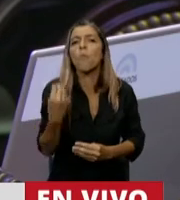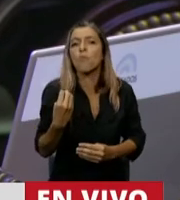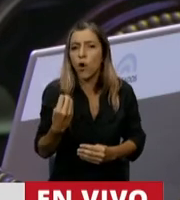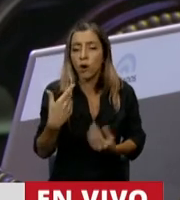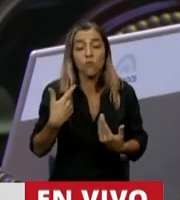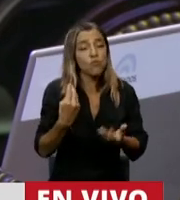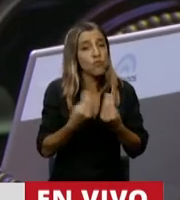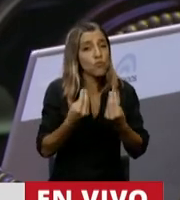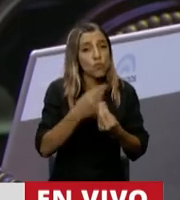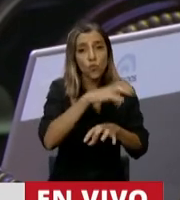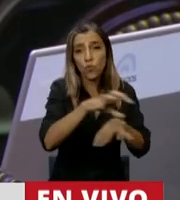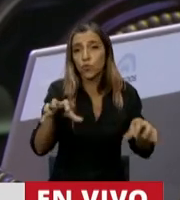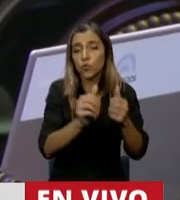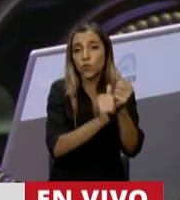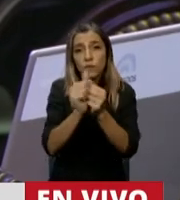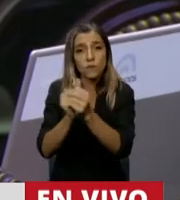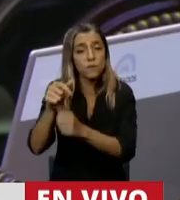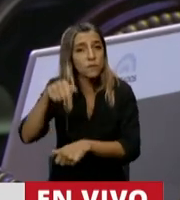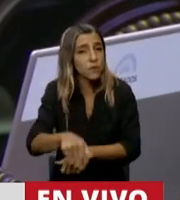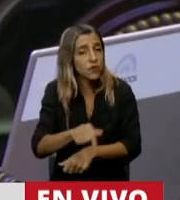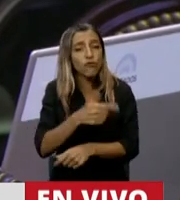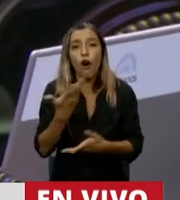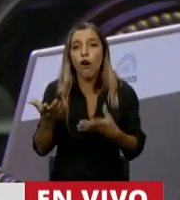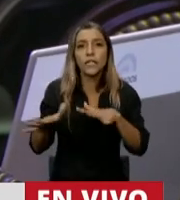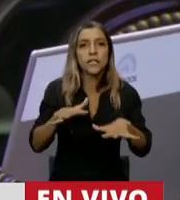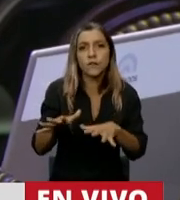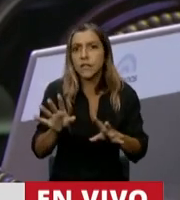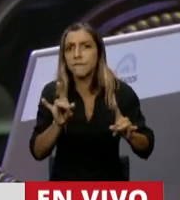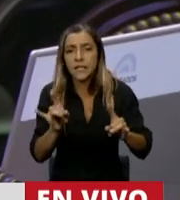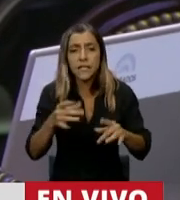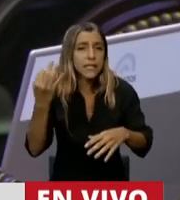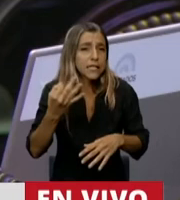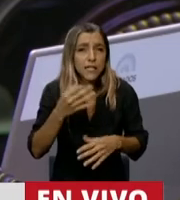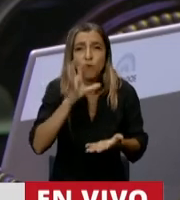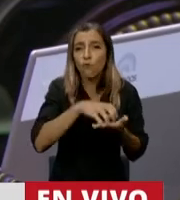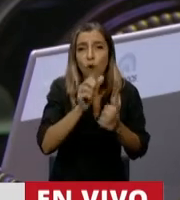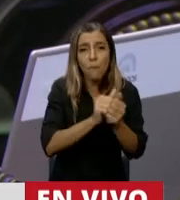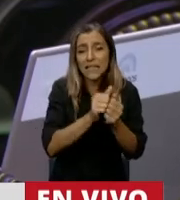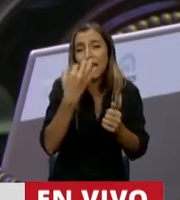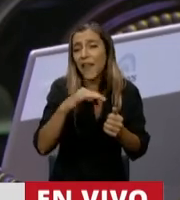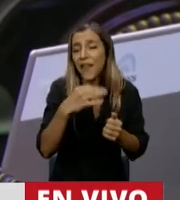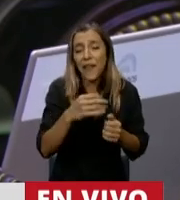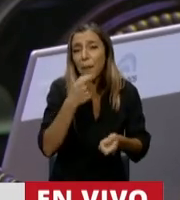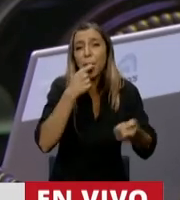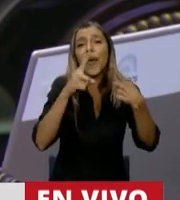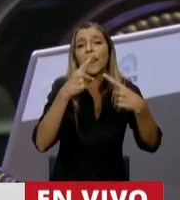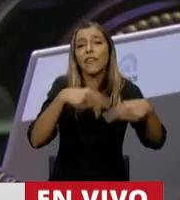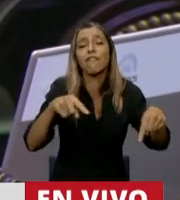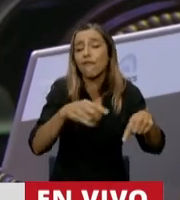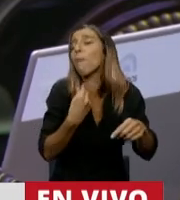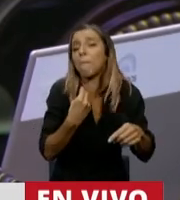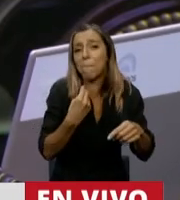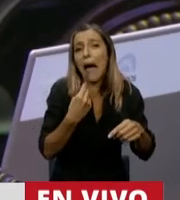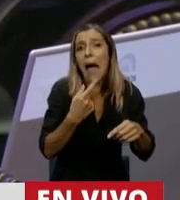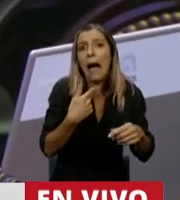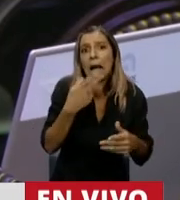muchas empresas que hoy están sufriendo dificultades, van a tener que vender parte de sus activos o malvender parte de sus activos para poder